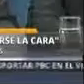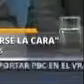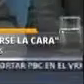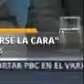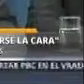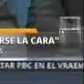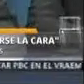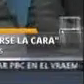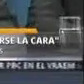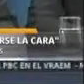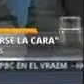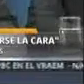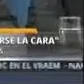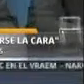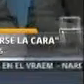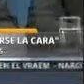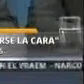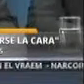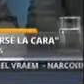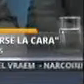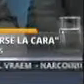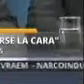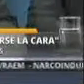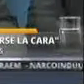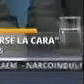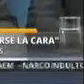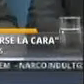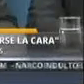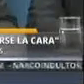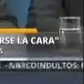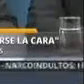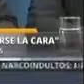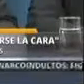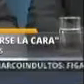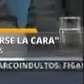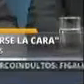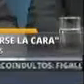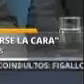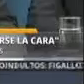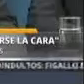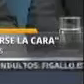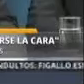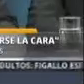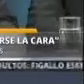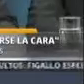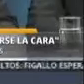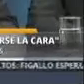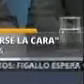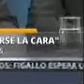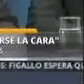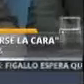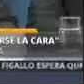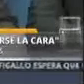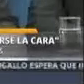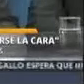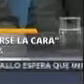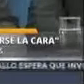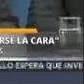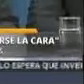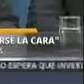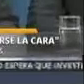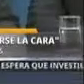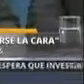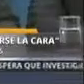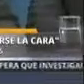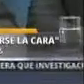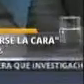dice, de interferir en lo más absoluto en la decisión que el Poder Judicial iba